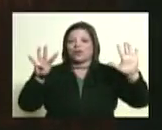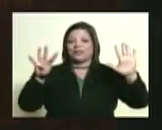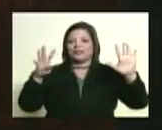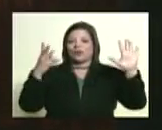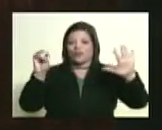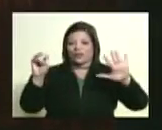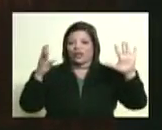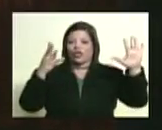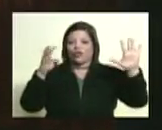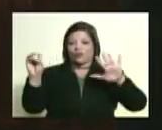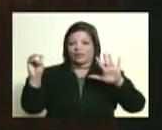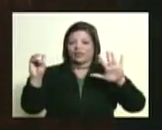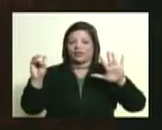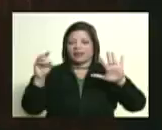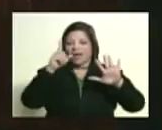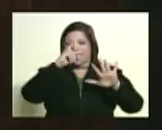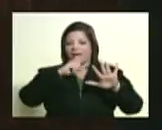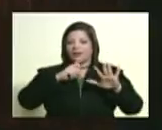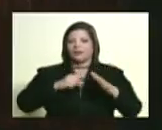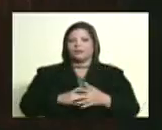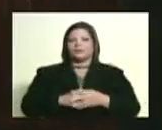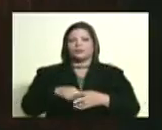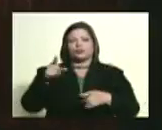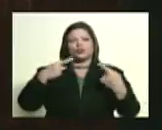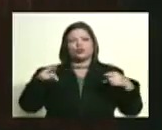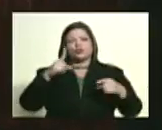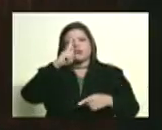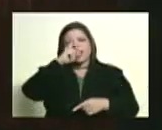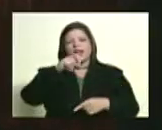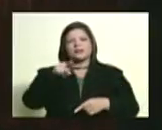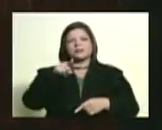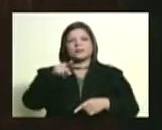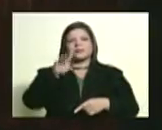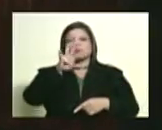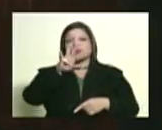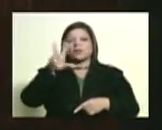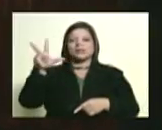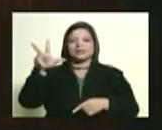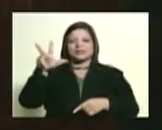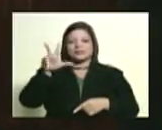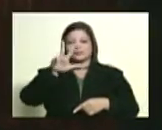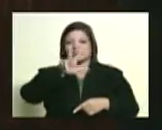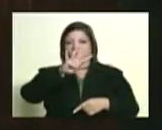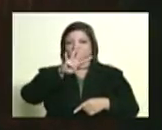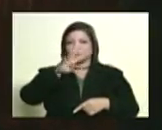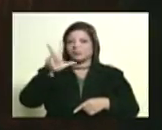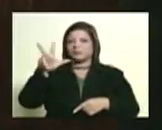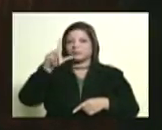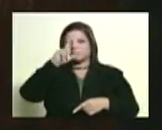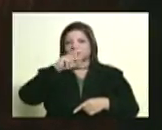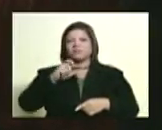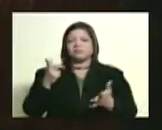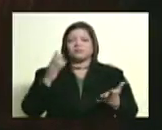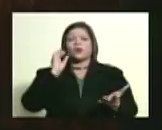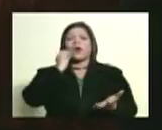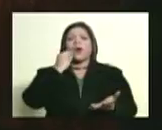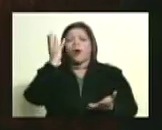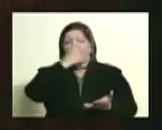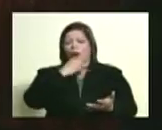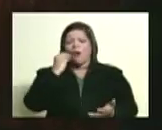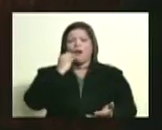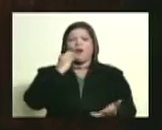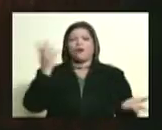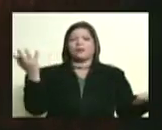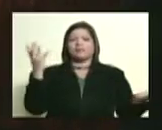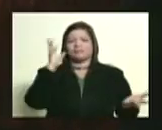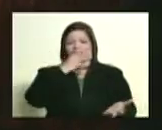en los 90, cuando... ¿Ya tienes tú? Llegó el fenómeno Chávez, 43, ¿sí? 43 años. Tipo joven, ¿vale? ¿No? Claro